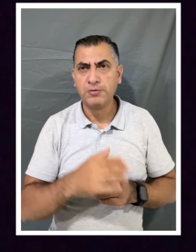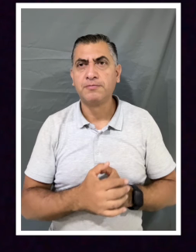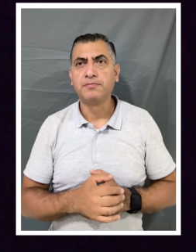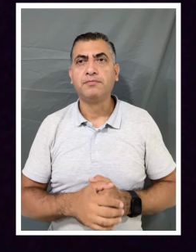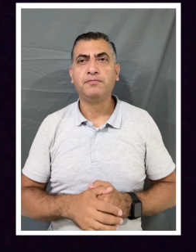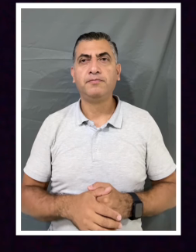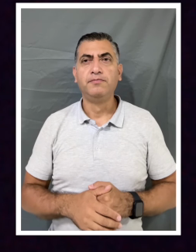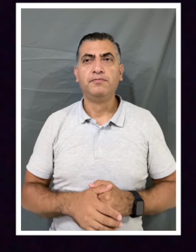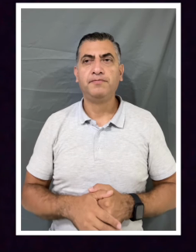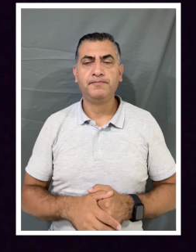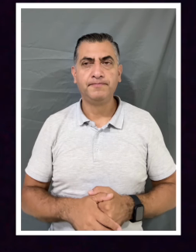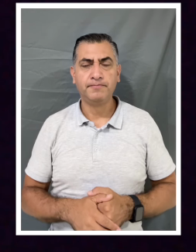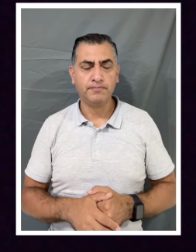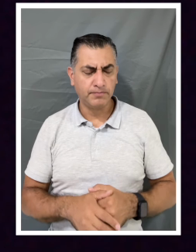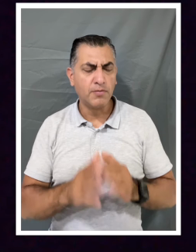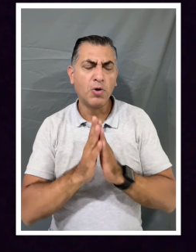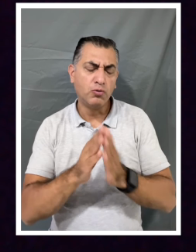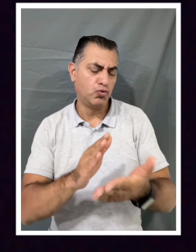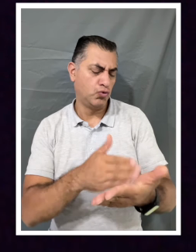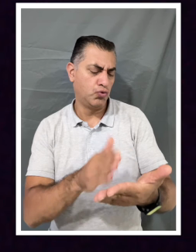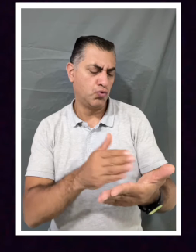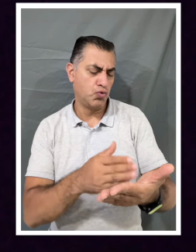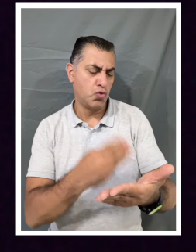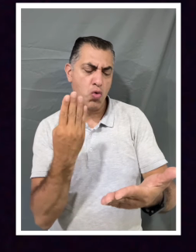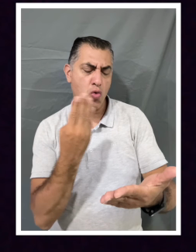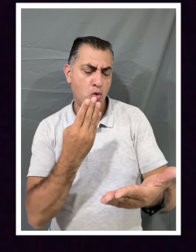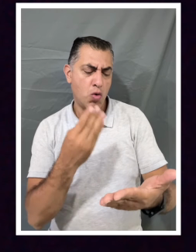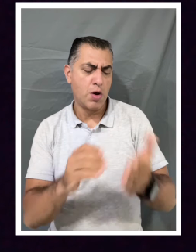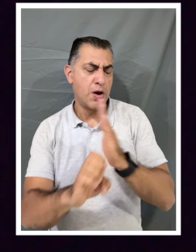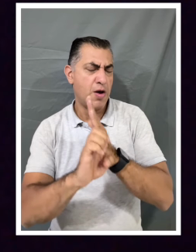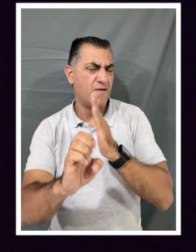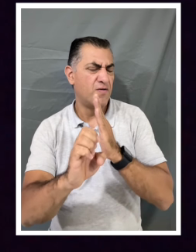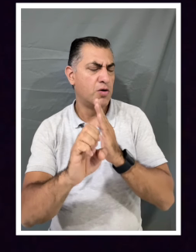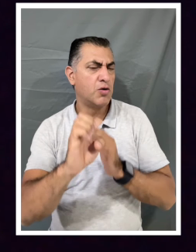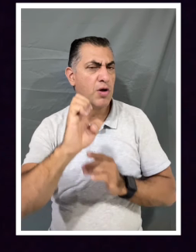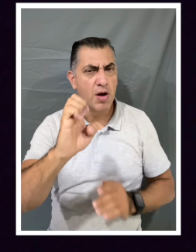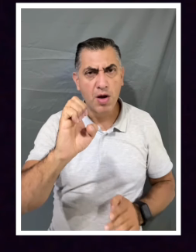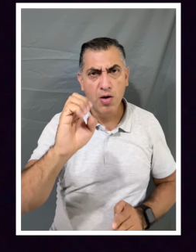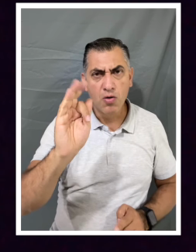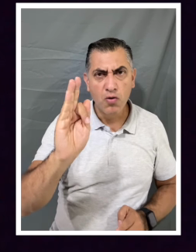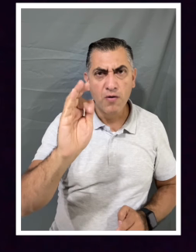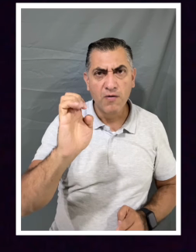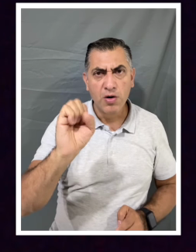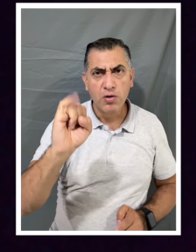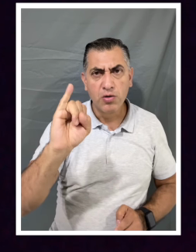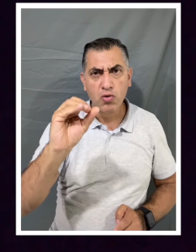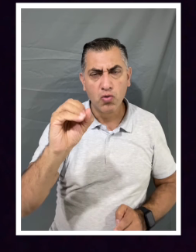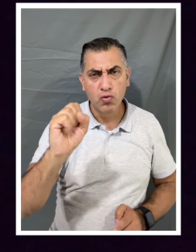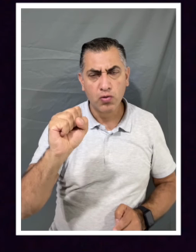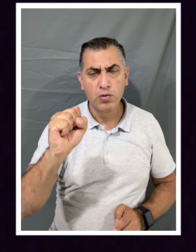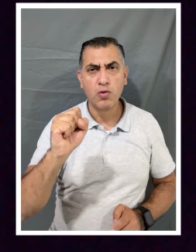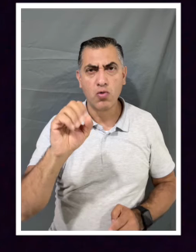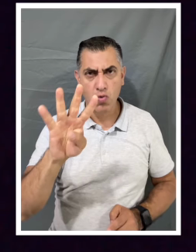poquito largo Así que les doy chance que busquen en su Biblia para que me vayan siguiendo ahí con con la mirada eh si tú estás viéndome por internet saca ahí